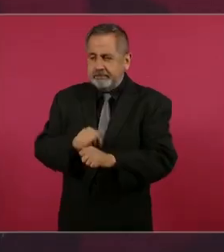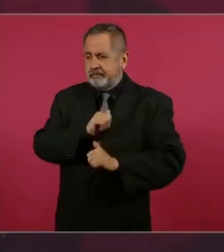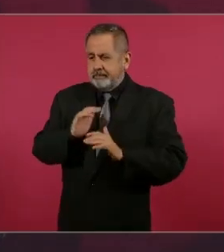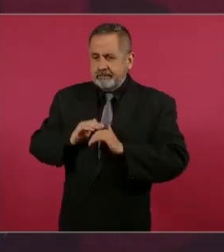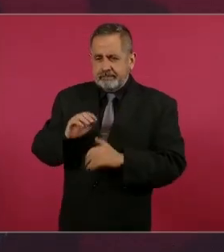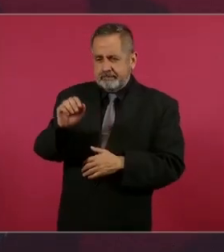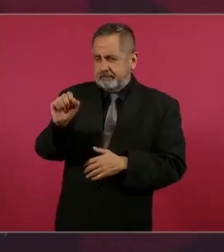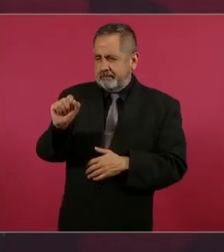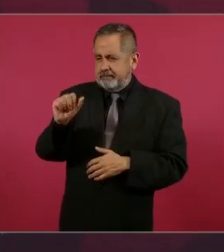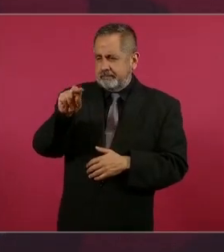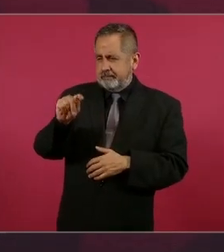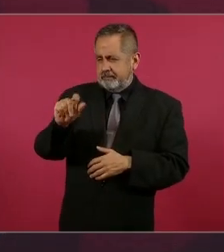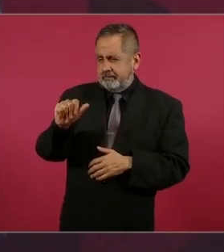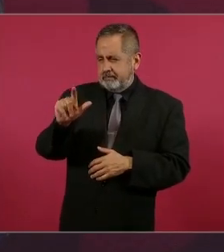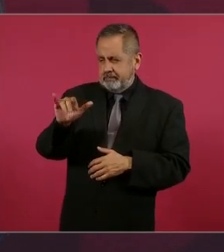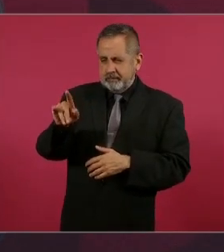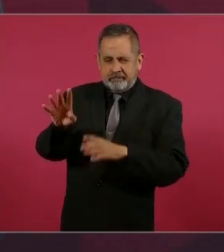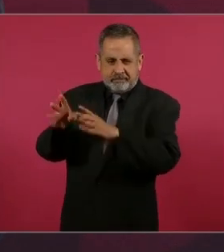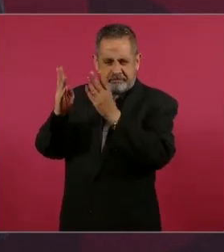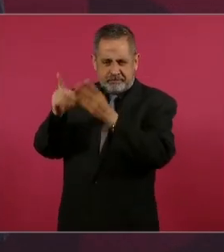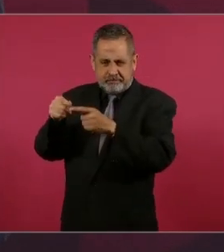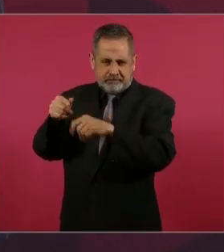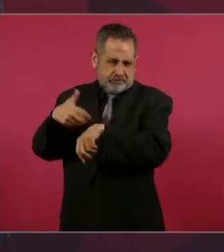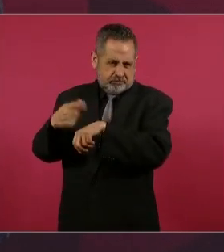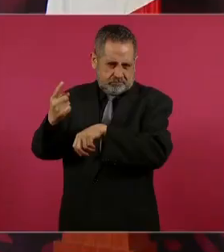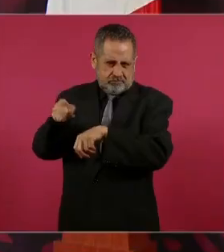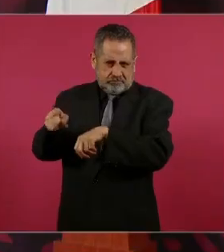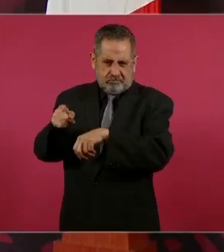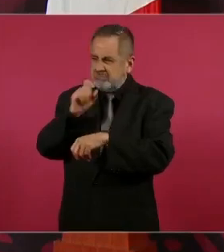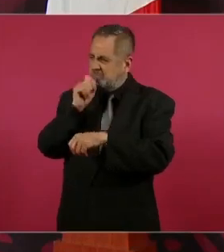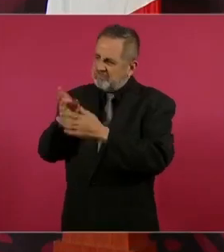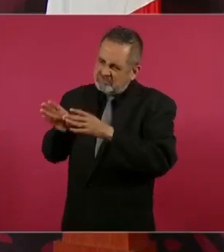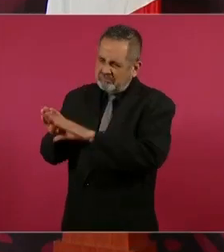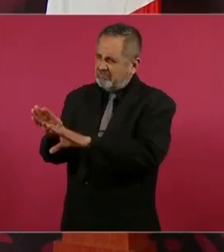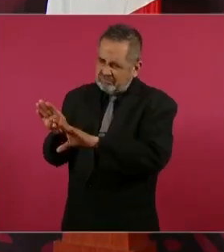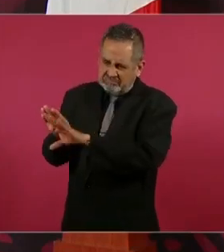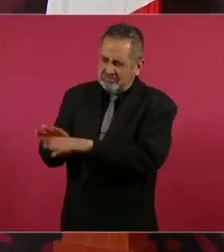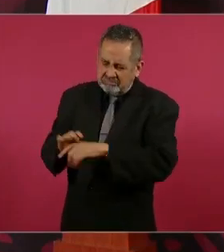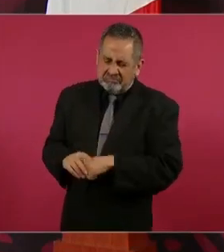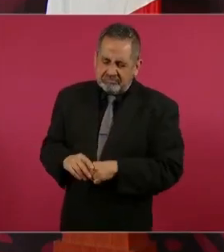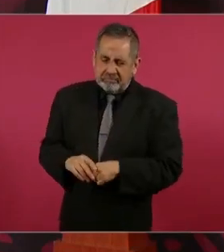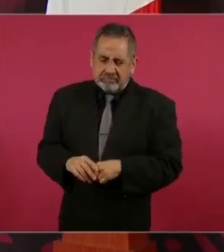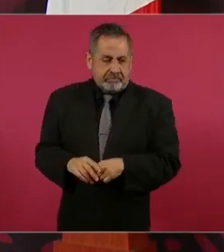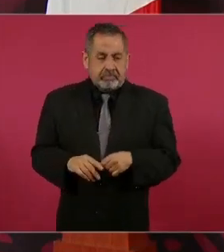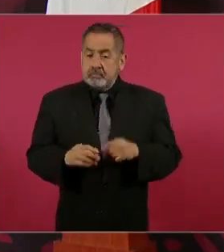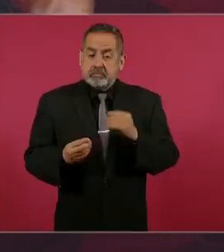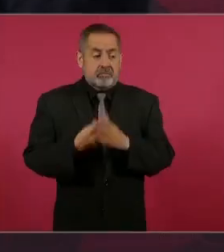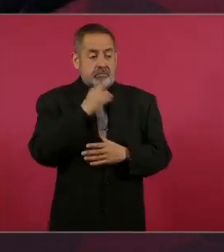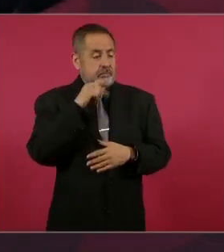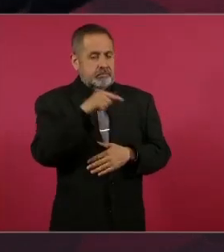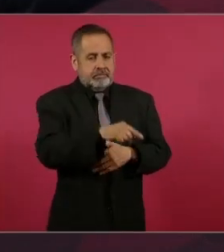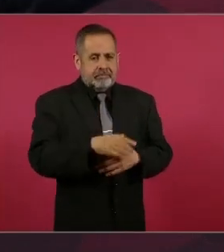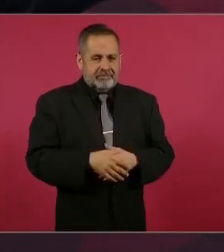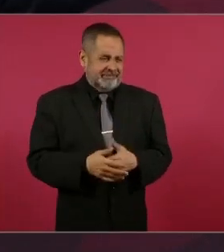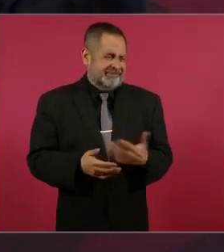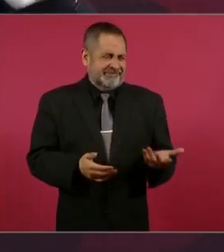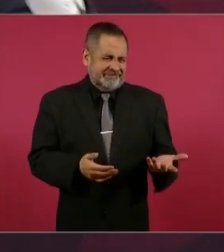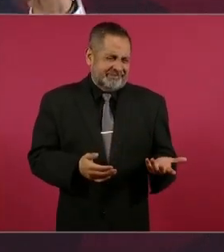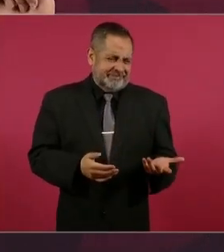militar de Santa Lucía, que es la base número uno de todo el país, la base aérea número uno. Se tenía que